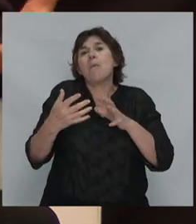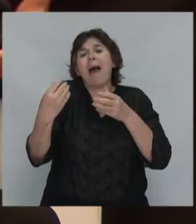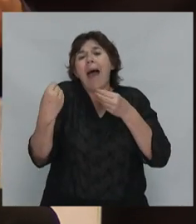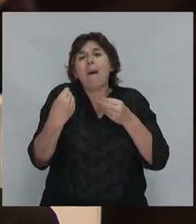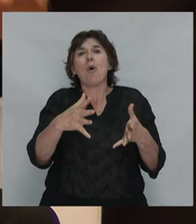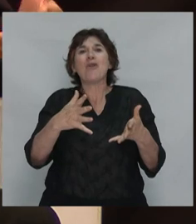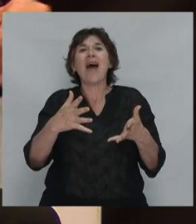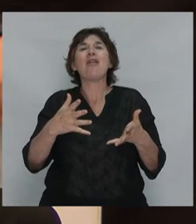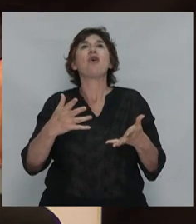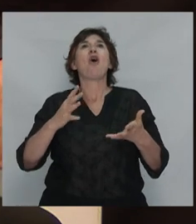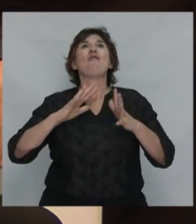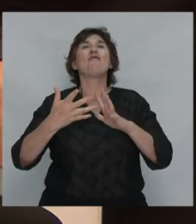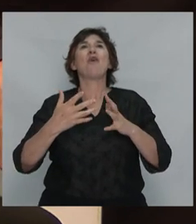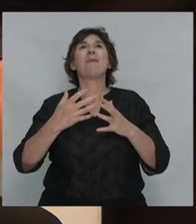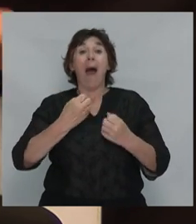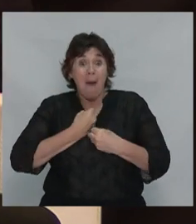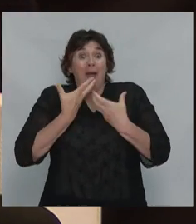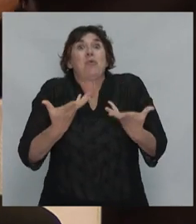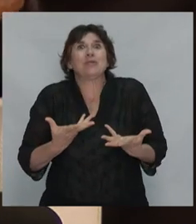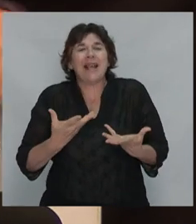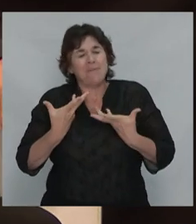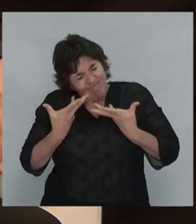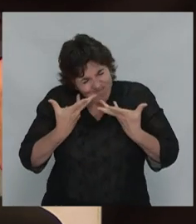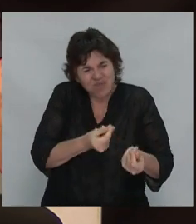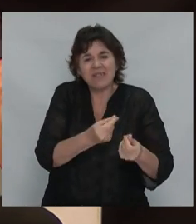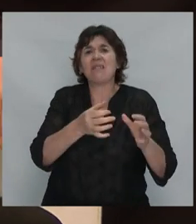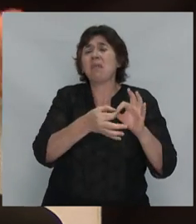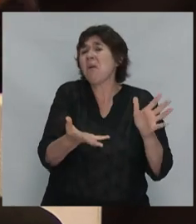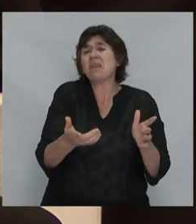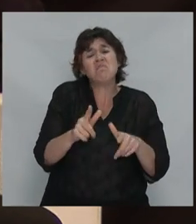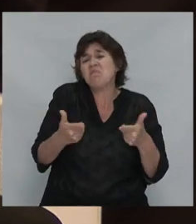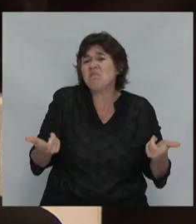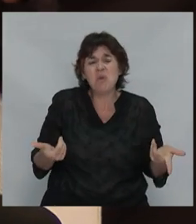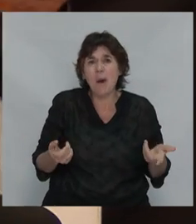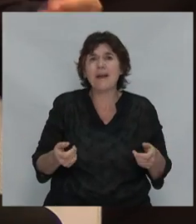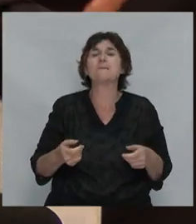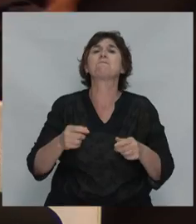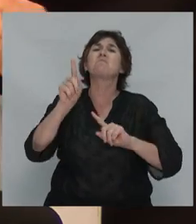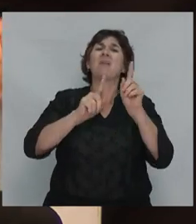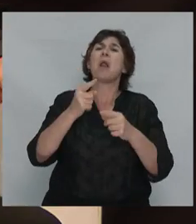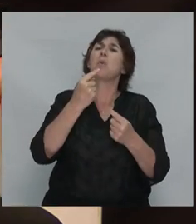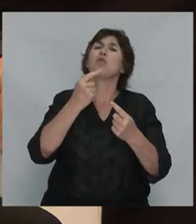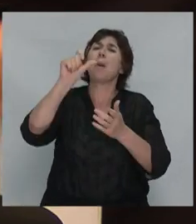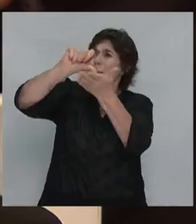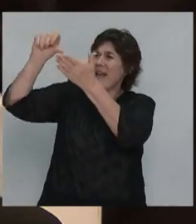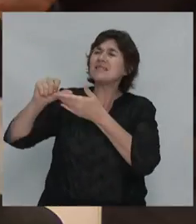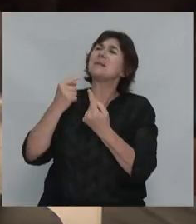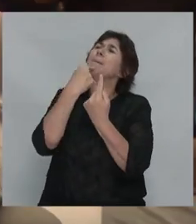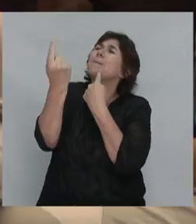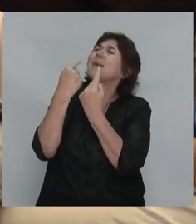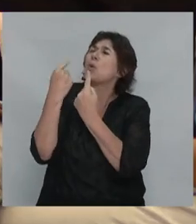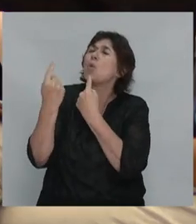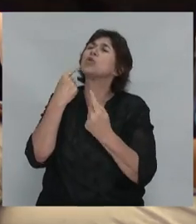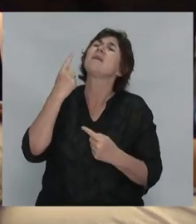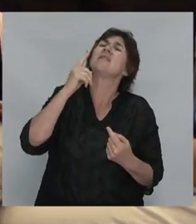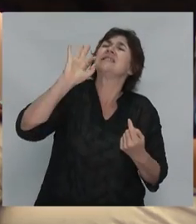entusiasmo en favor de la democracia en muchos países cuando se hacen encuestas hoy día en torno a